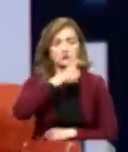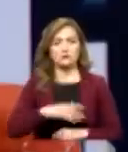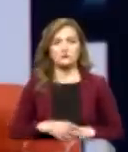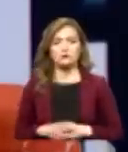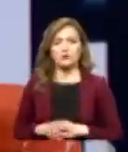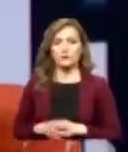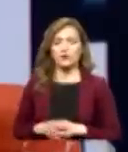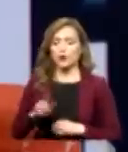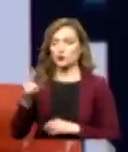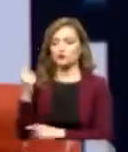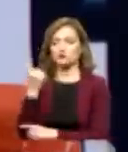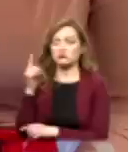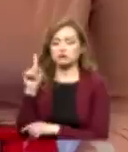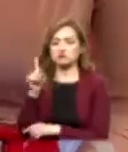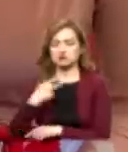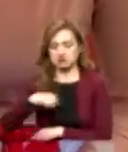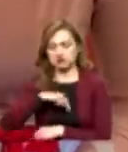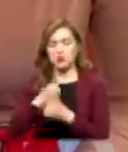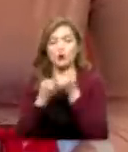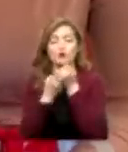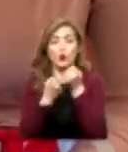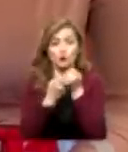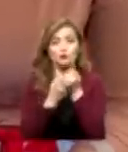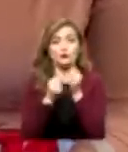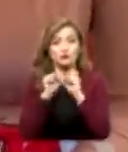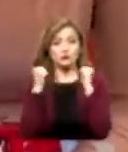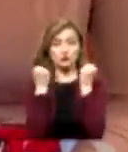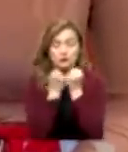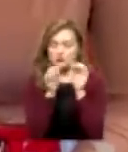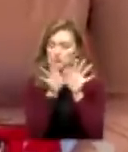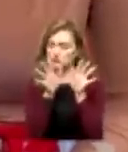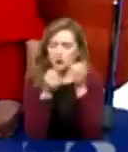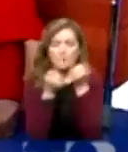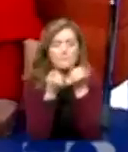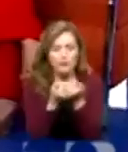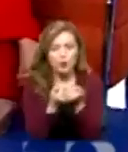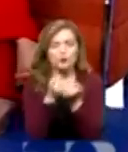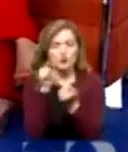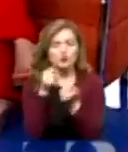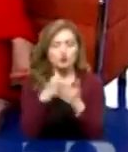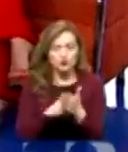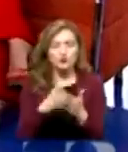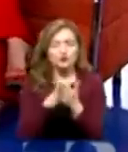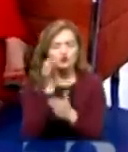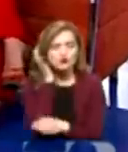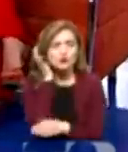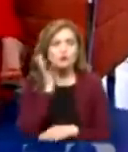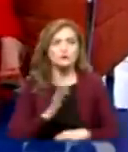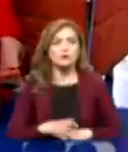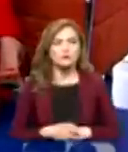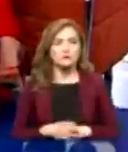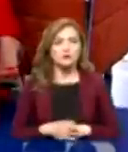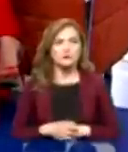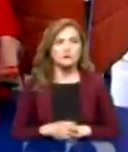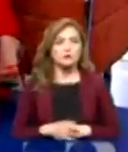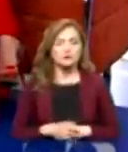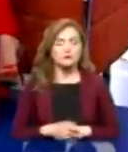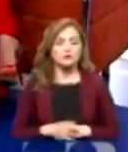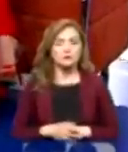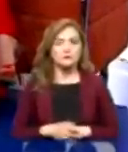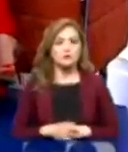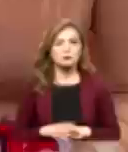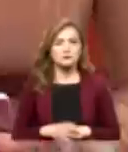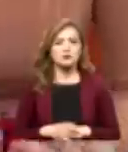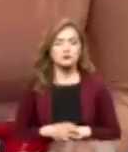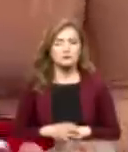No estás sola. Nosotros te apoyamos y estamos seguros que la sociedad entera también apoya tu lucha, Verónica. De verdad que